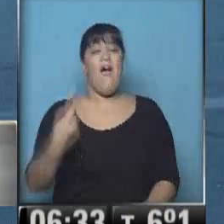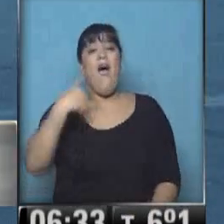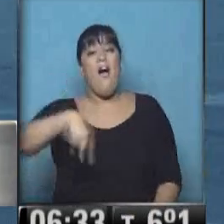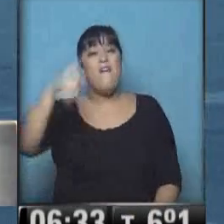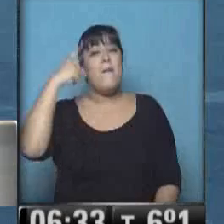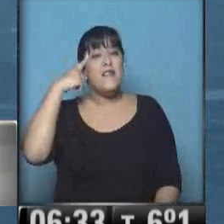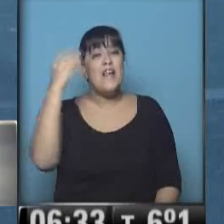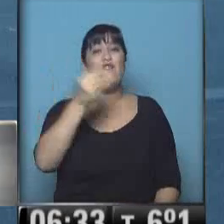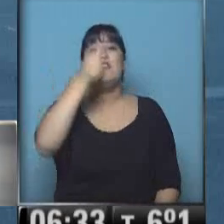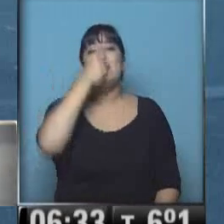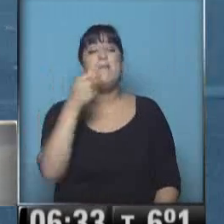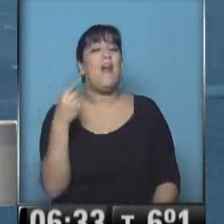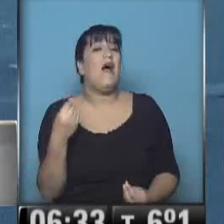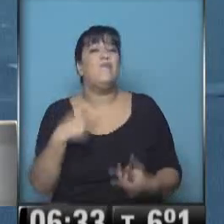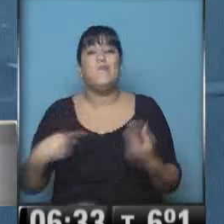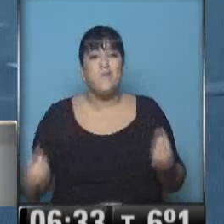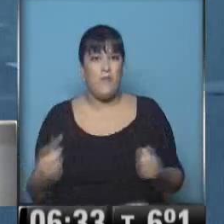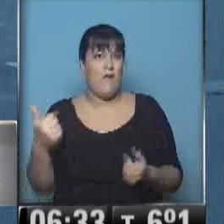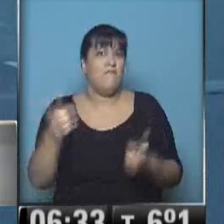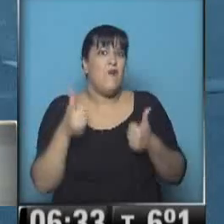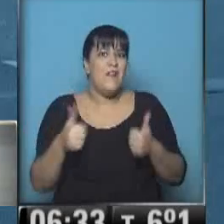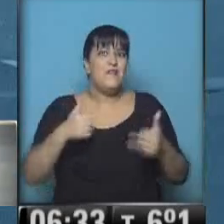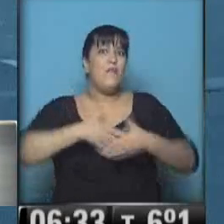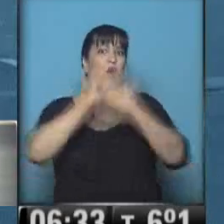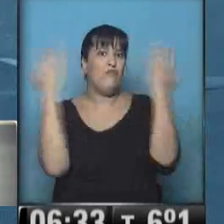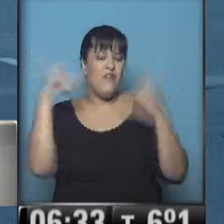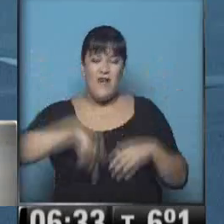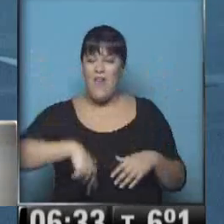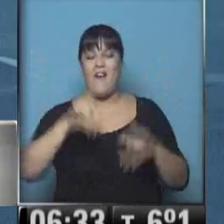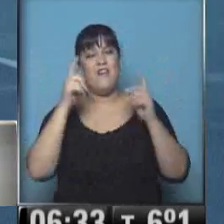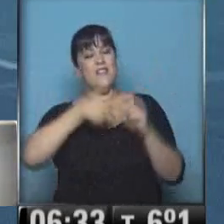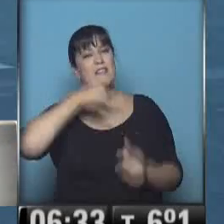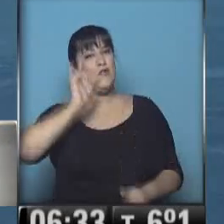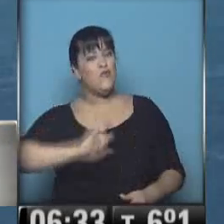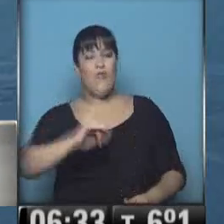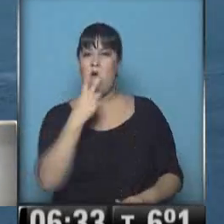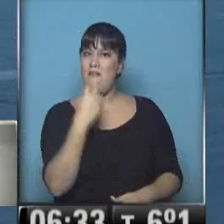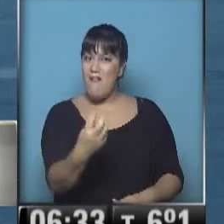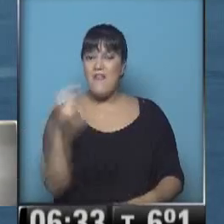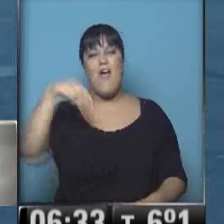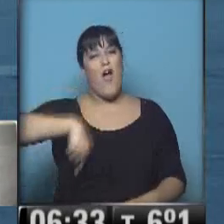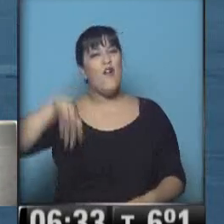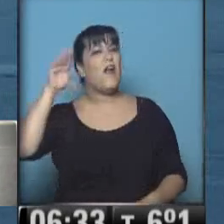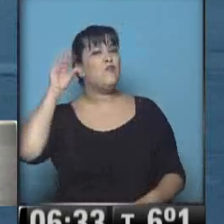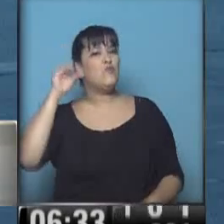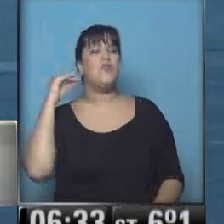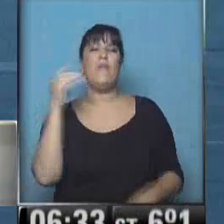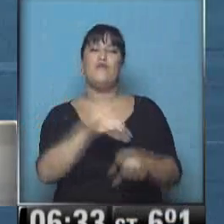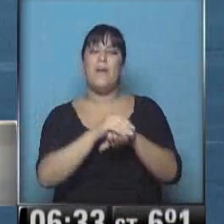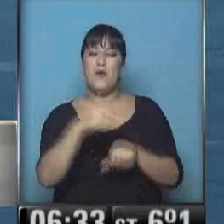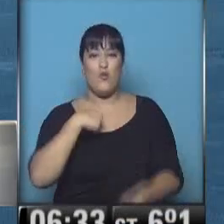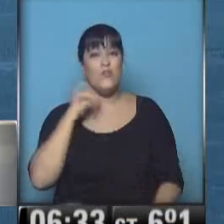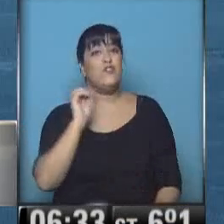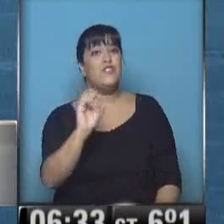hacer este fin de que se viene súper bárbaro. Desayuna calentito para energizarte mientras escuchamos a nuestro amigo Nadia Hugo